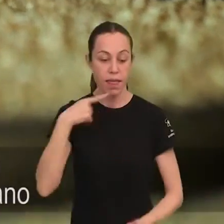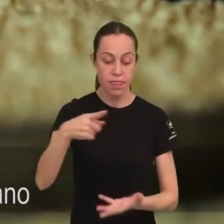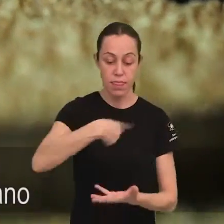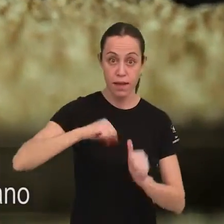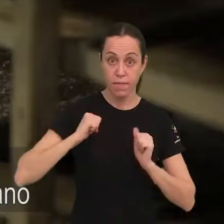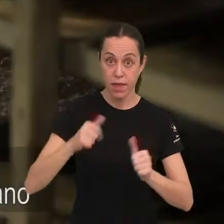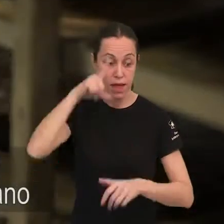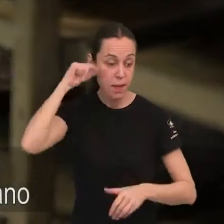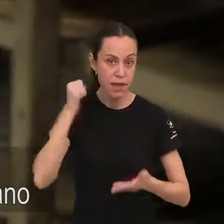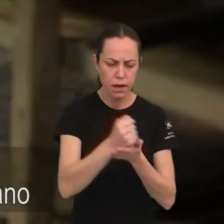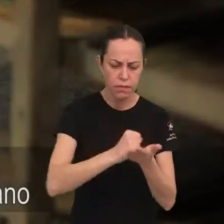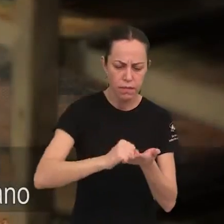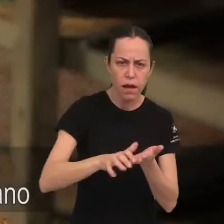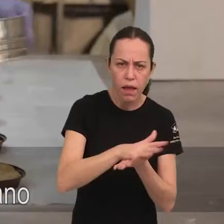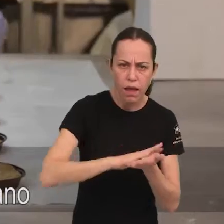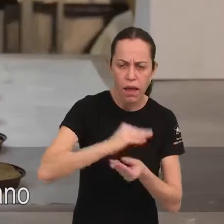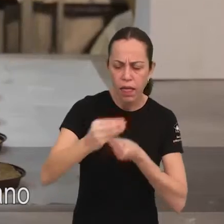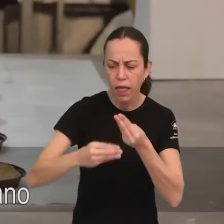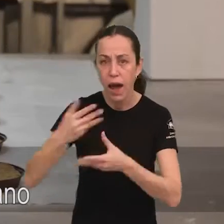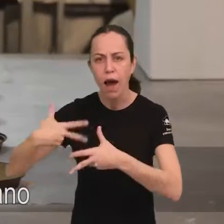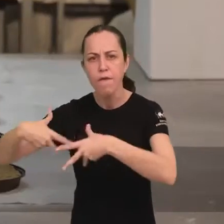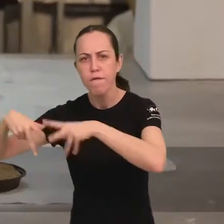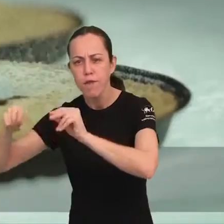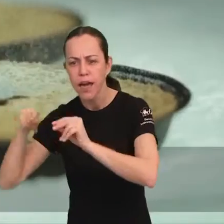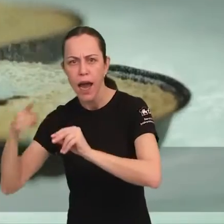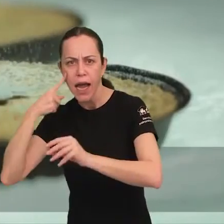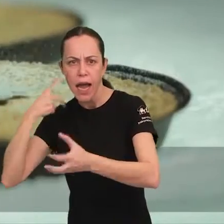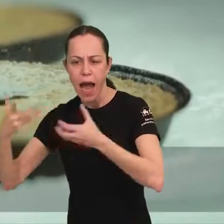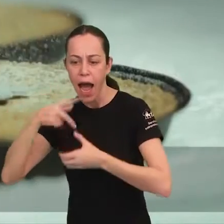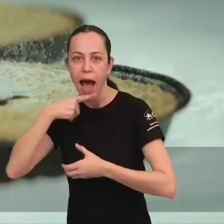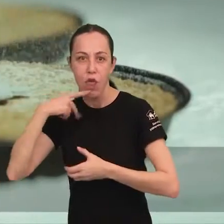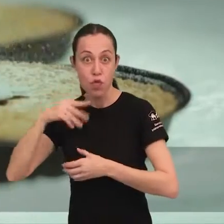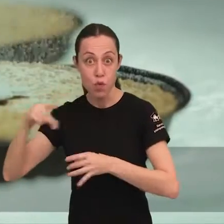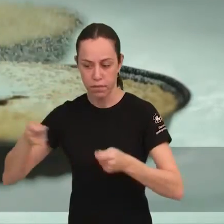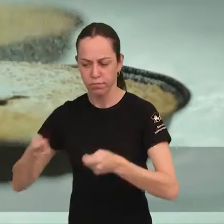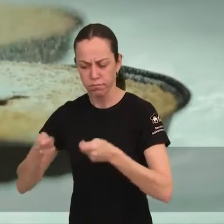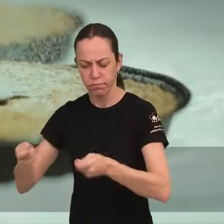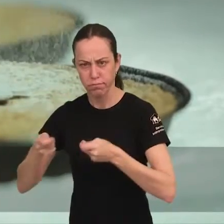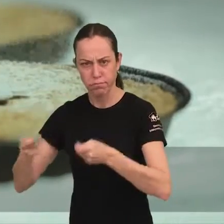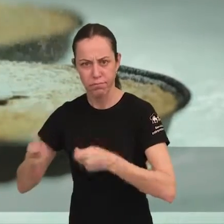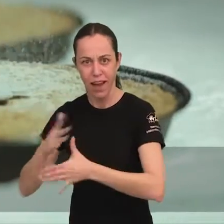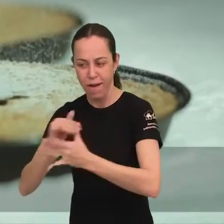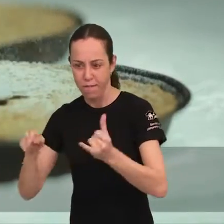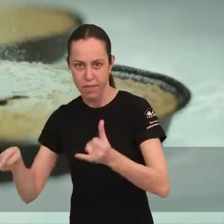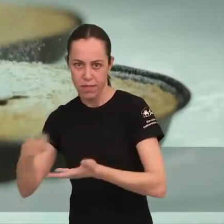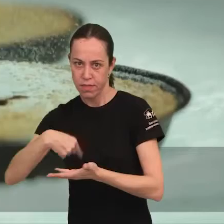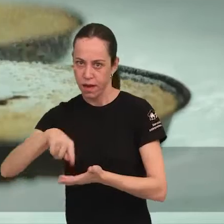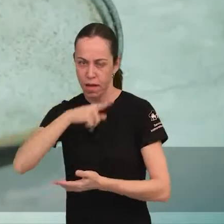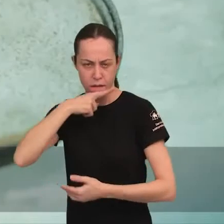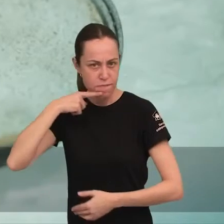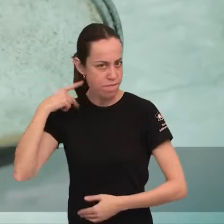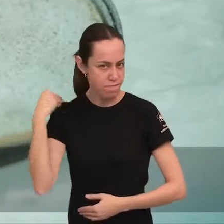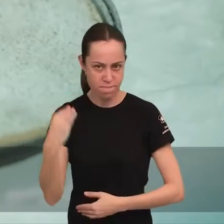Desde la molienda de almendra Marcona hasta la decoración a mano con el azúcar glaseado, hacemos de nuestra tarta de Santiago una